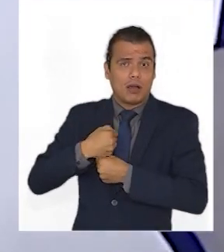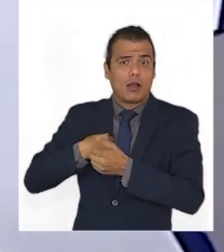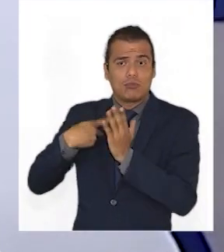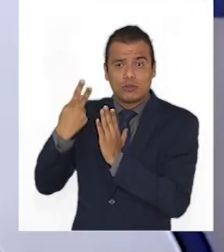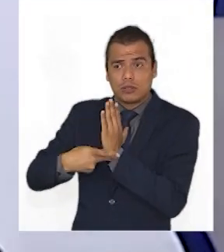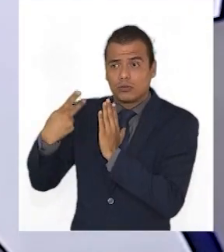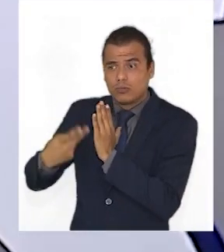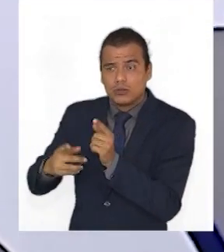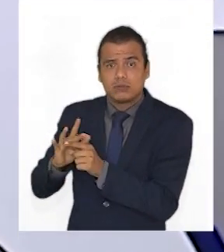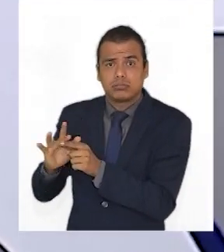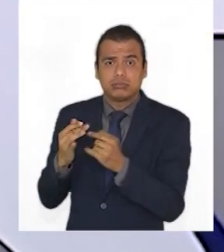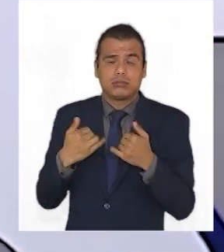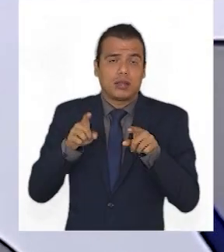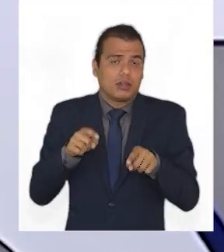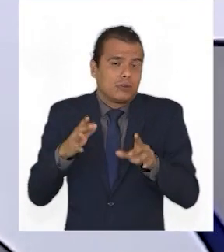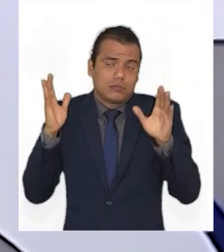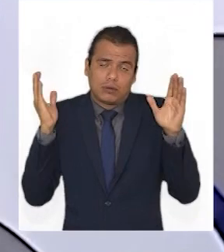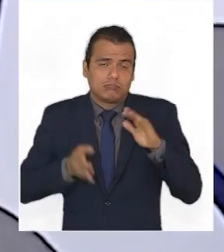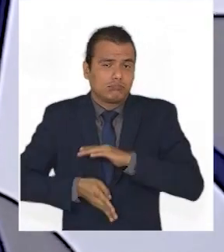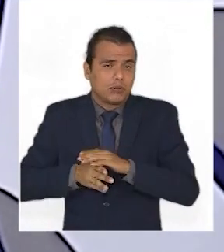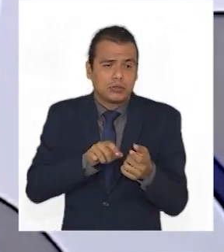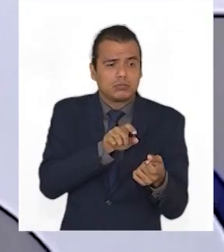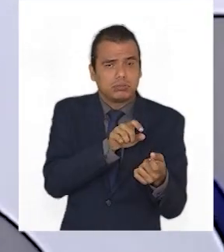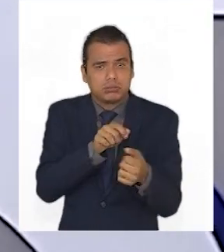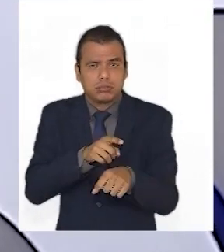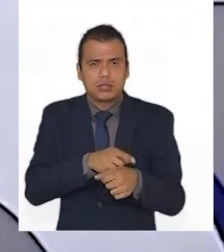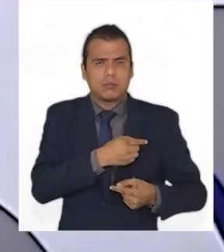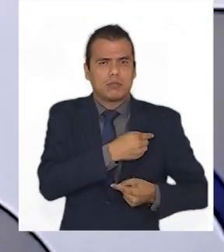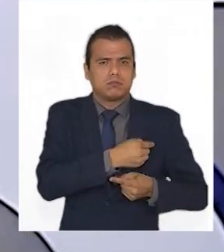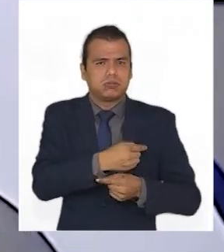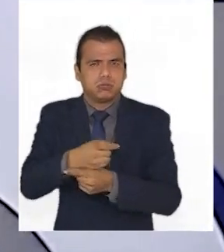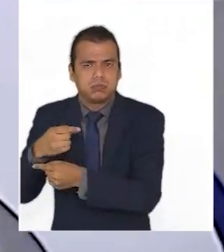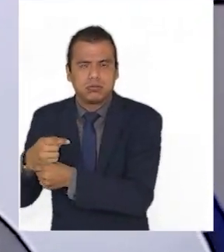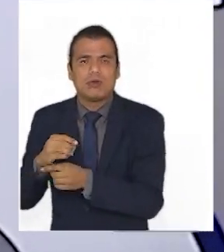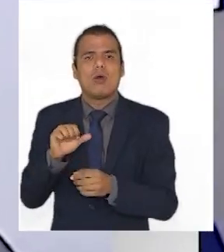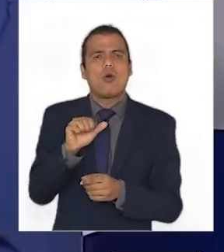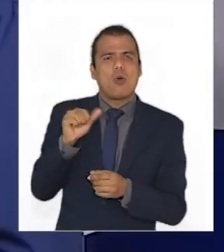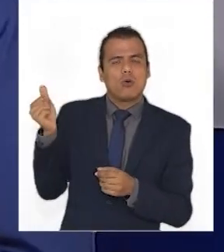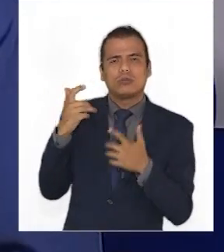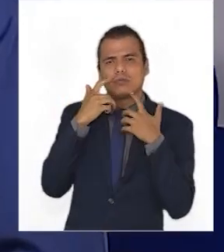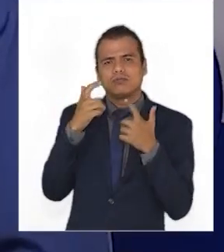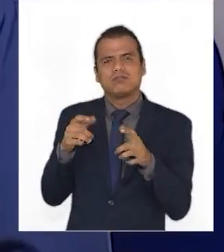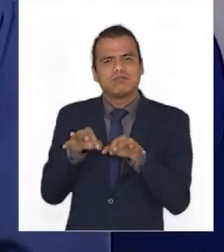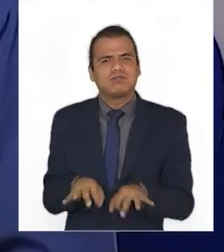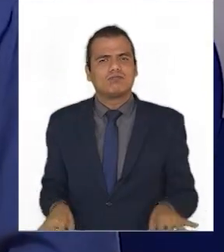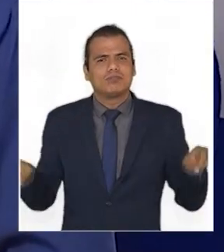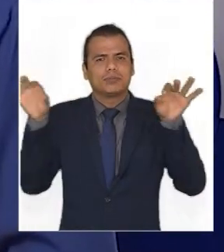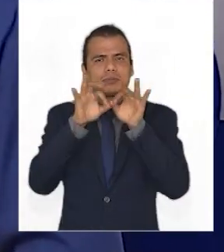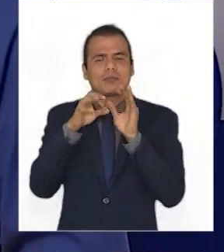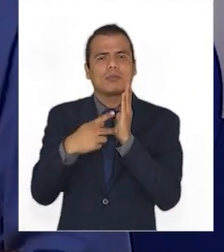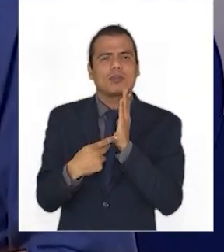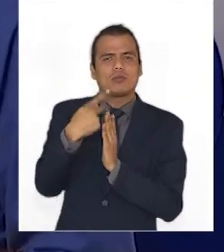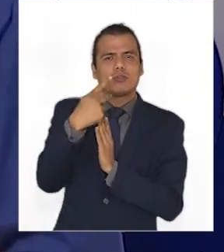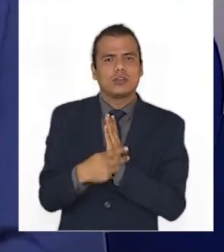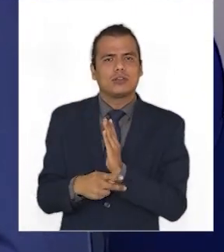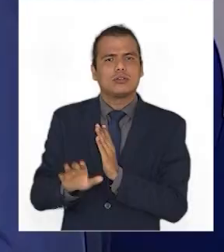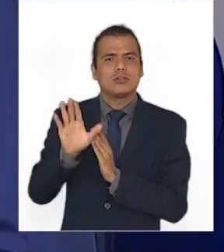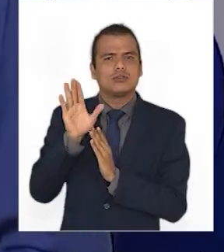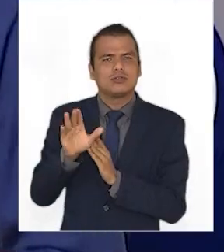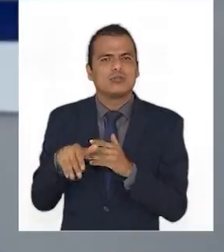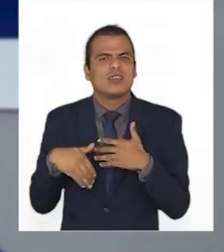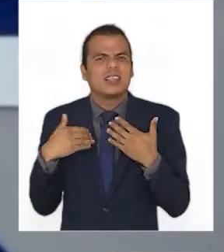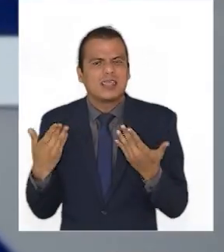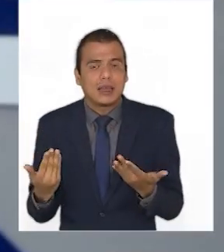la plata, asegurando la calidad y haciéndolo en el tiempo debido. Y hay un proyecto muy importante que vamos a sacar adelante para el